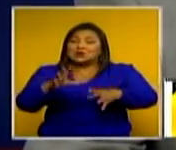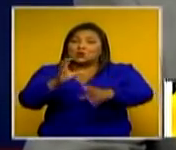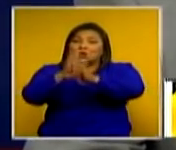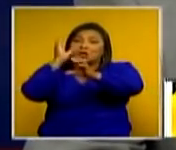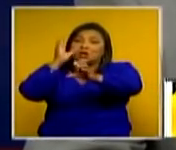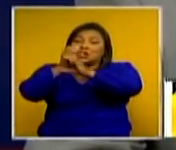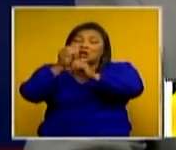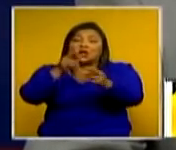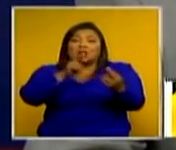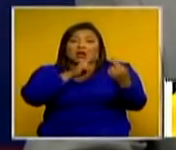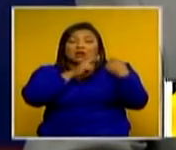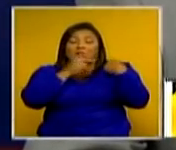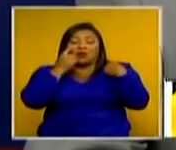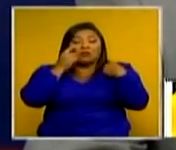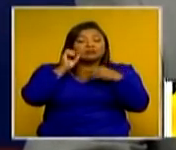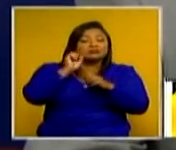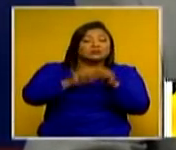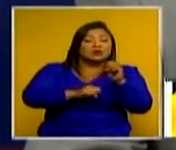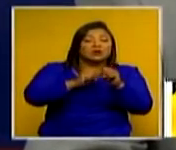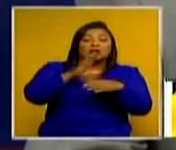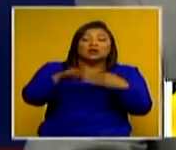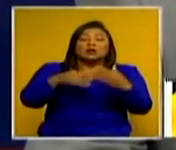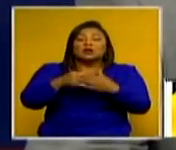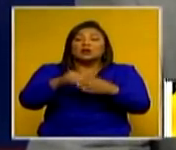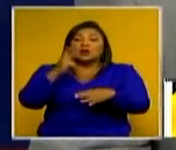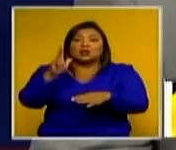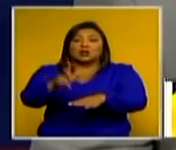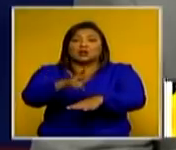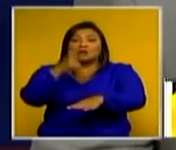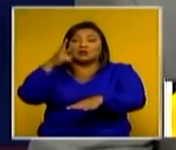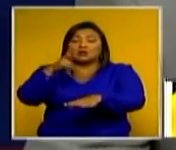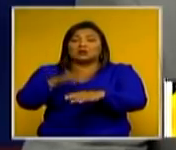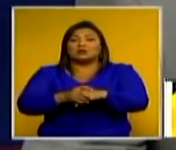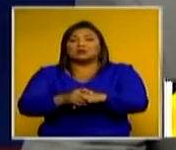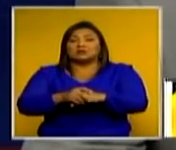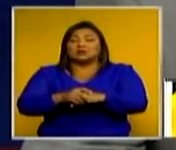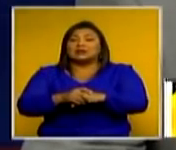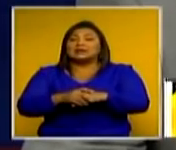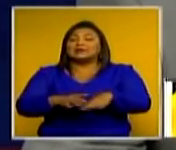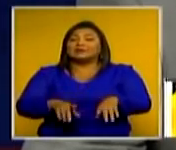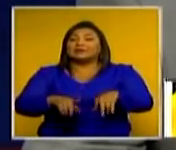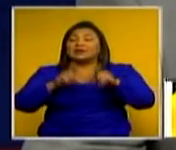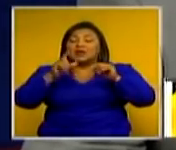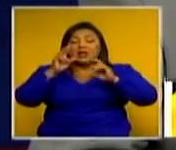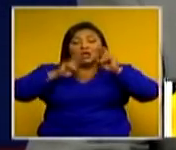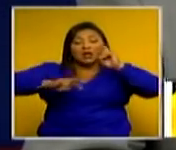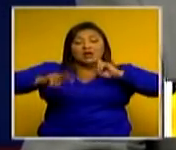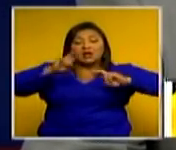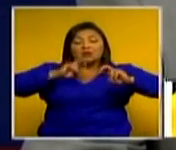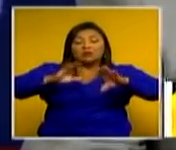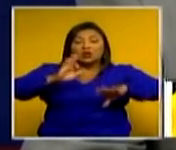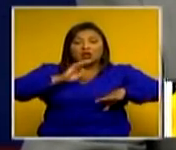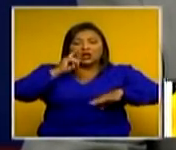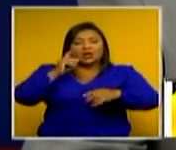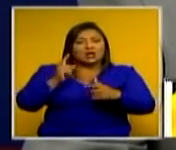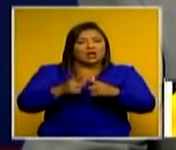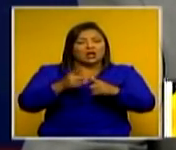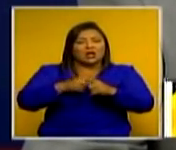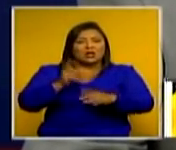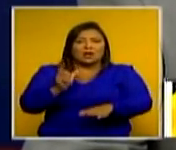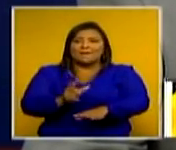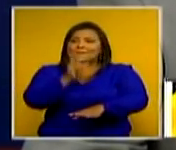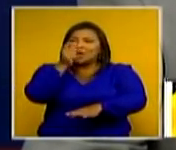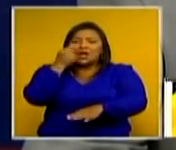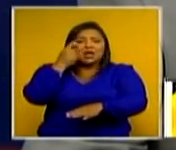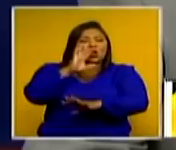incluye responsabilidades por daños a los ocupantes y terceros el certificado de selección técnica mecánica de vehículo que debía haber sido presentado más allá